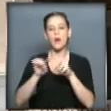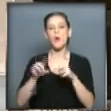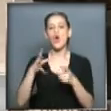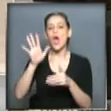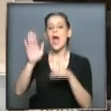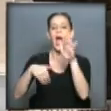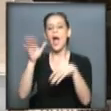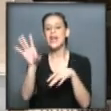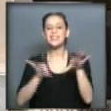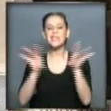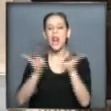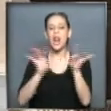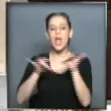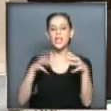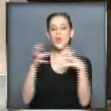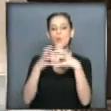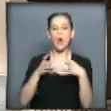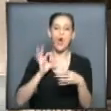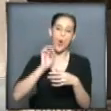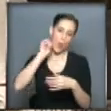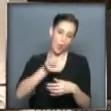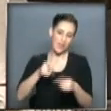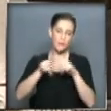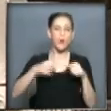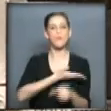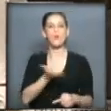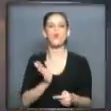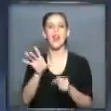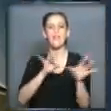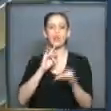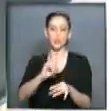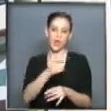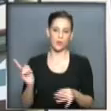la elección de los consejeros por medio del voto popular.